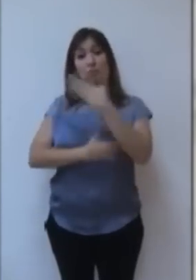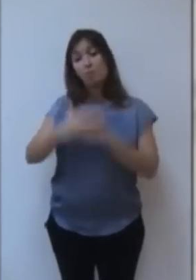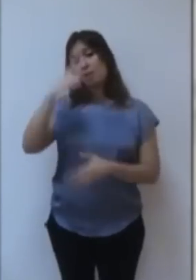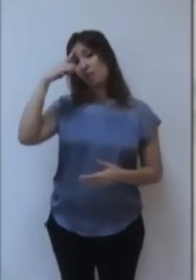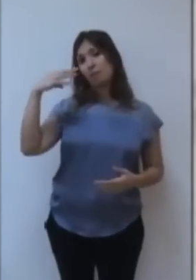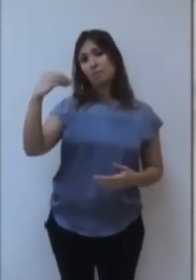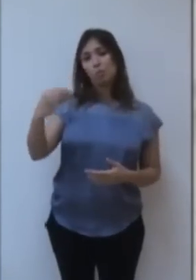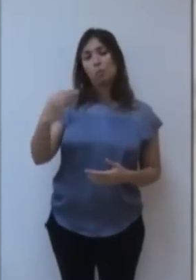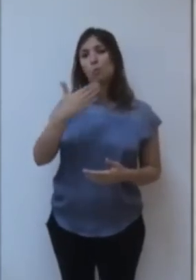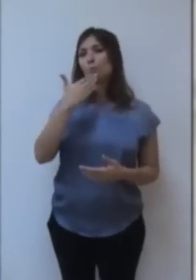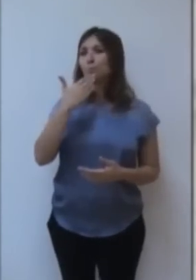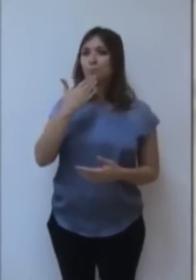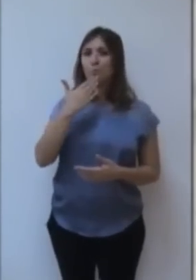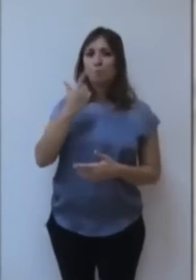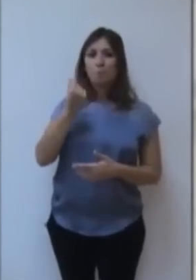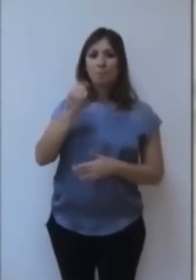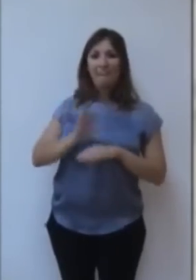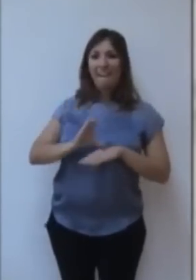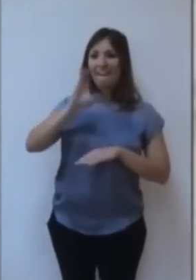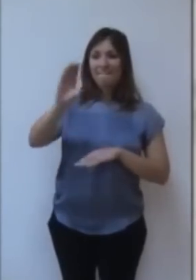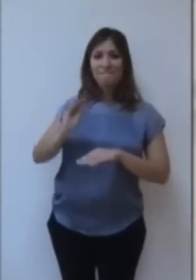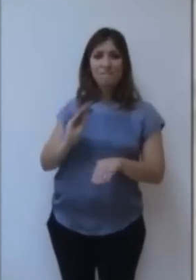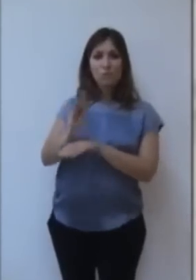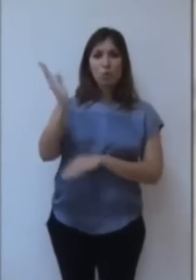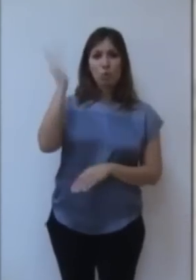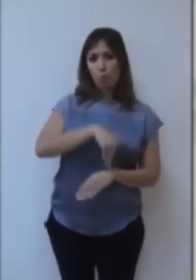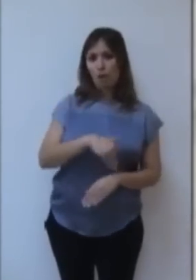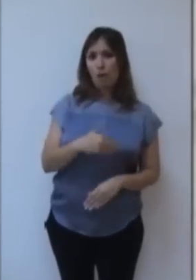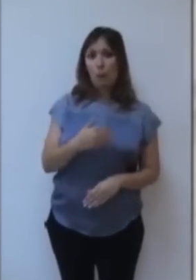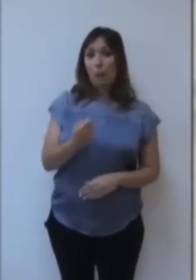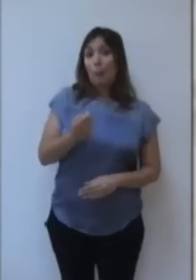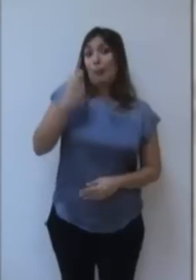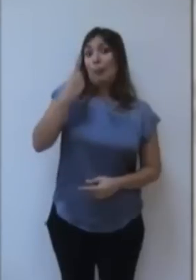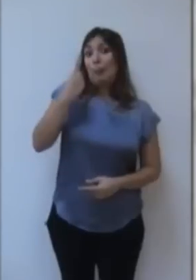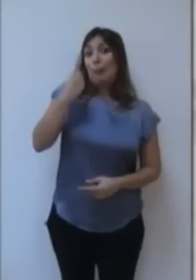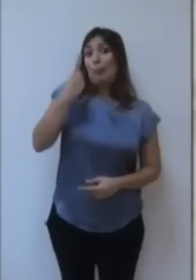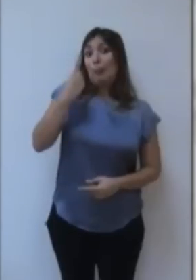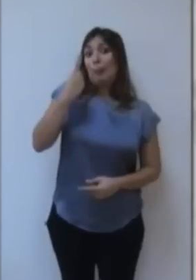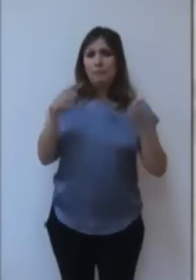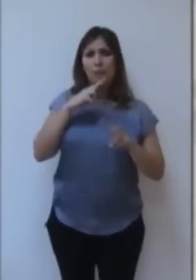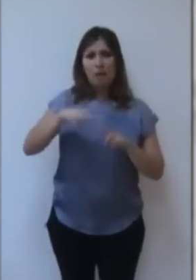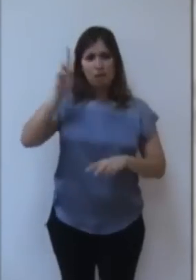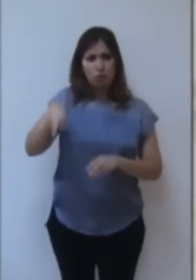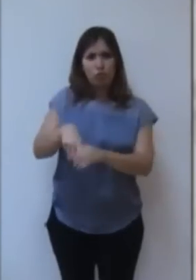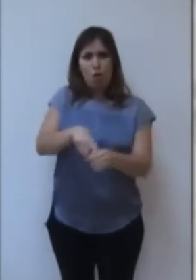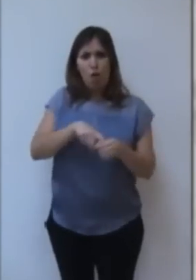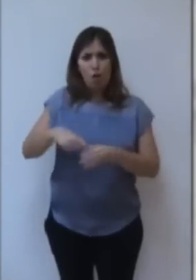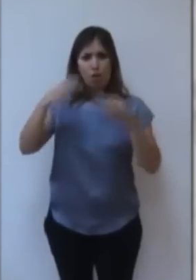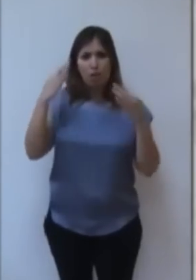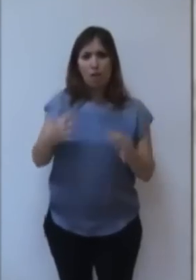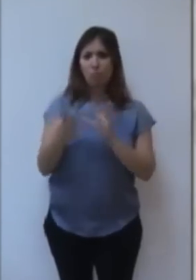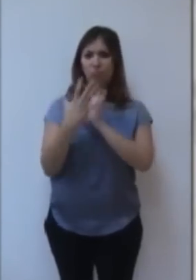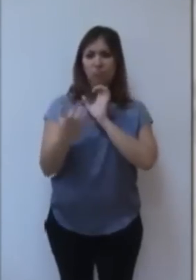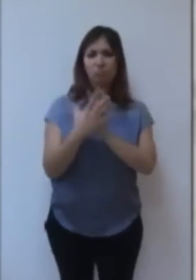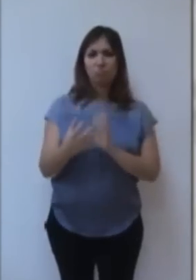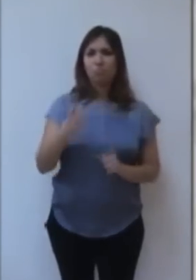intelectual no hay tanta inversión, porque no, salvo empresas que son solidarias y que además están muy alineadas, pero